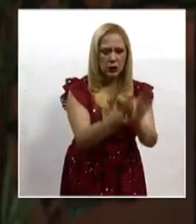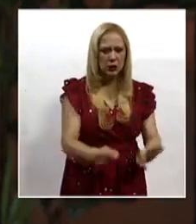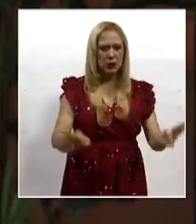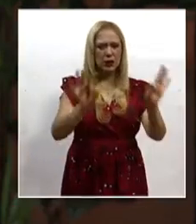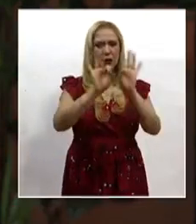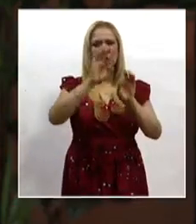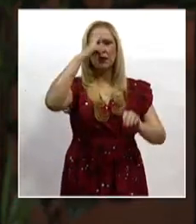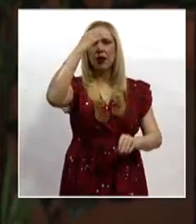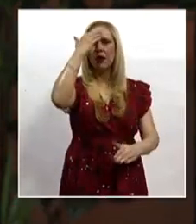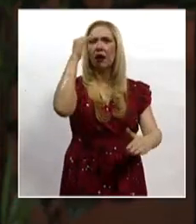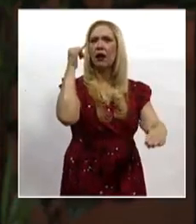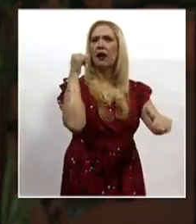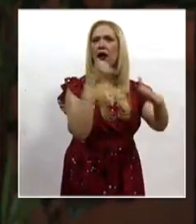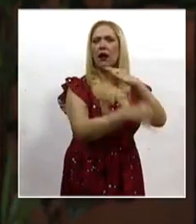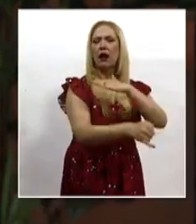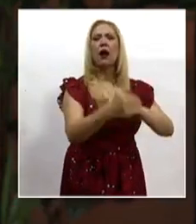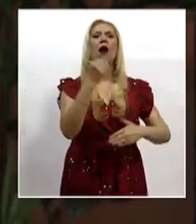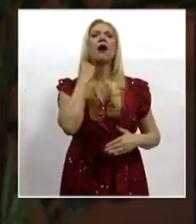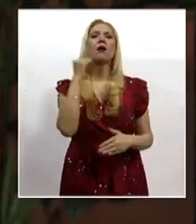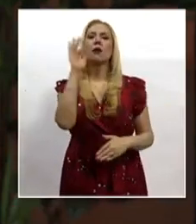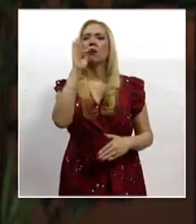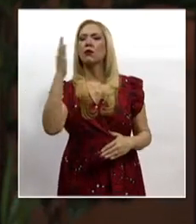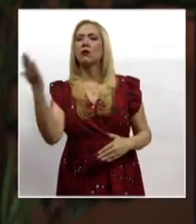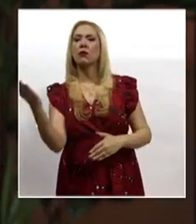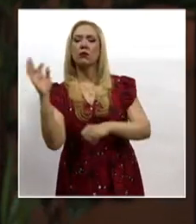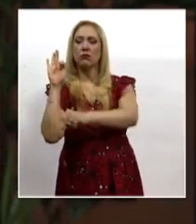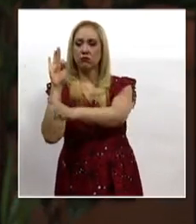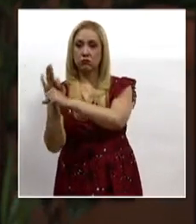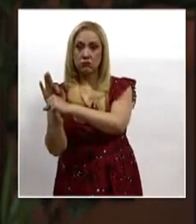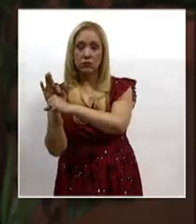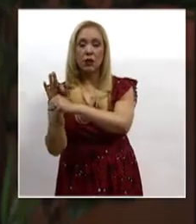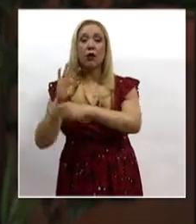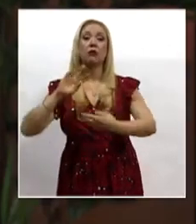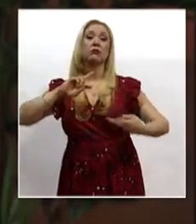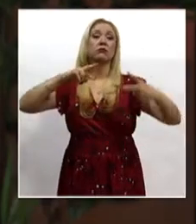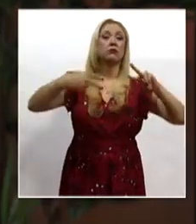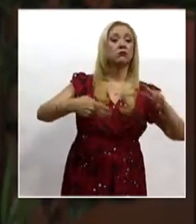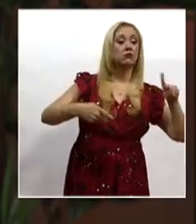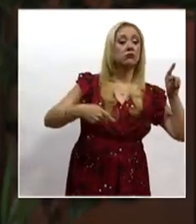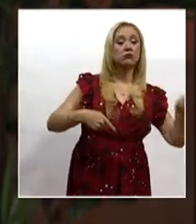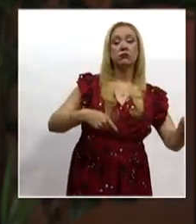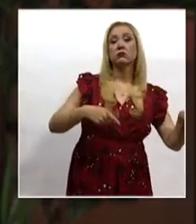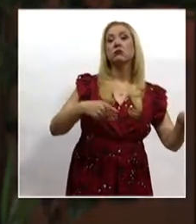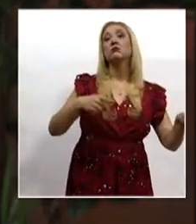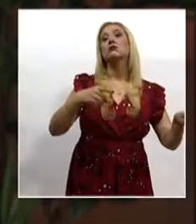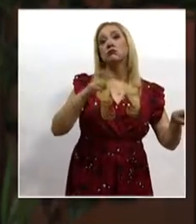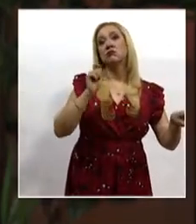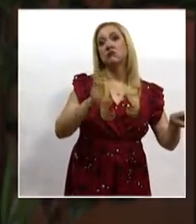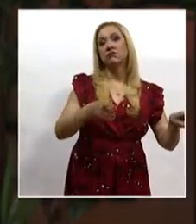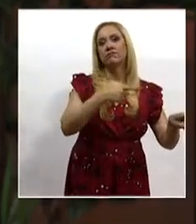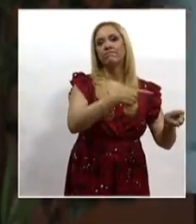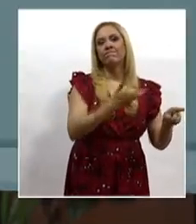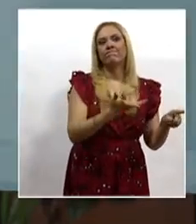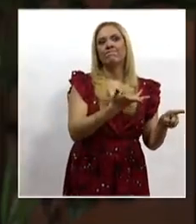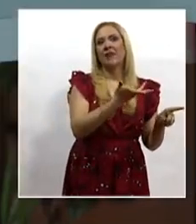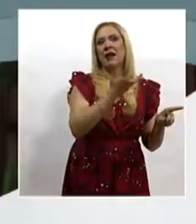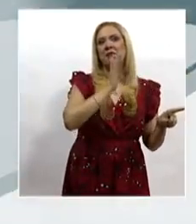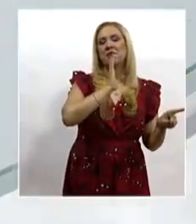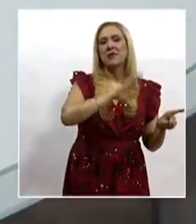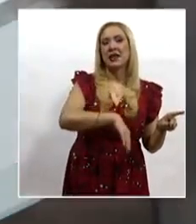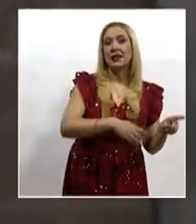de cualquier lado de la abogacía, podemos estar representando a personas que están siendo vulneradas en sus derechos.